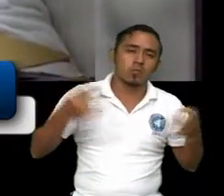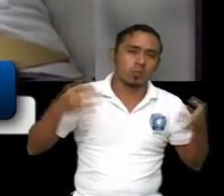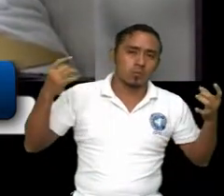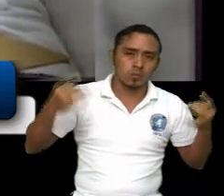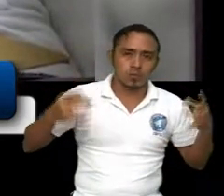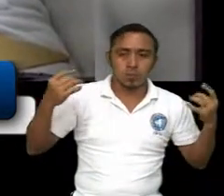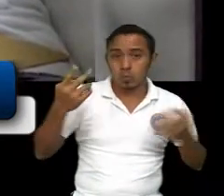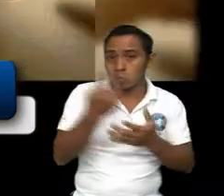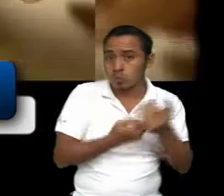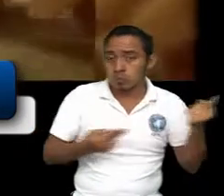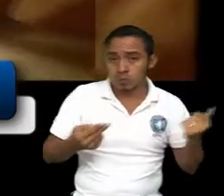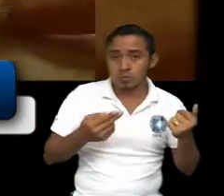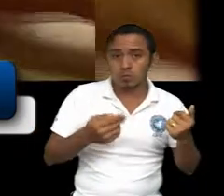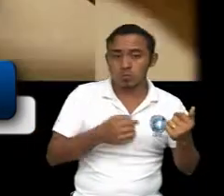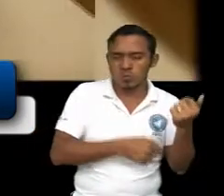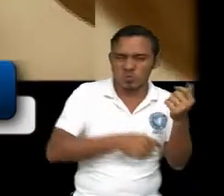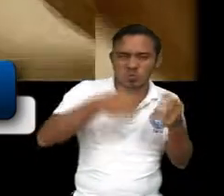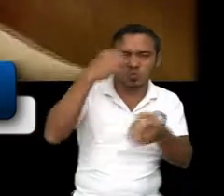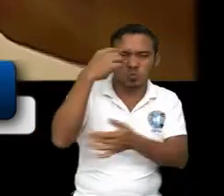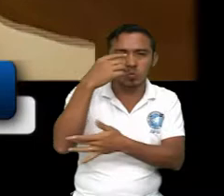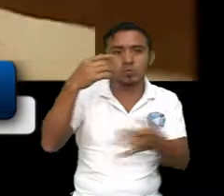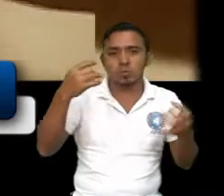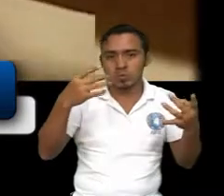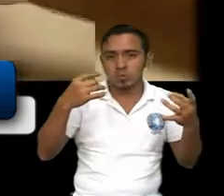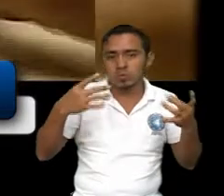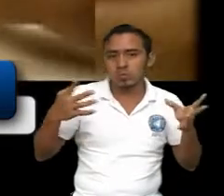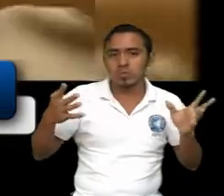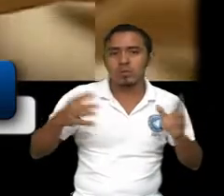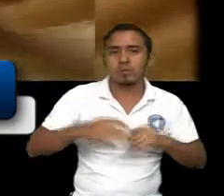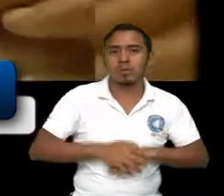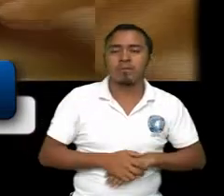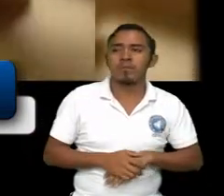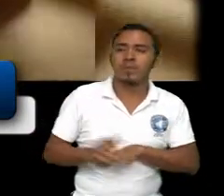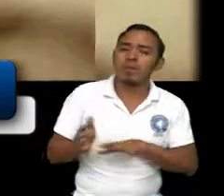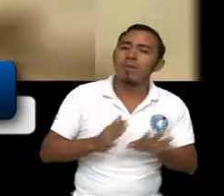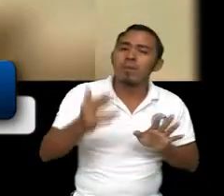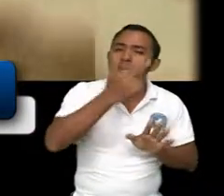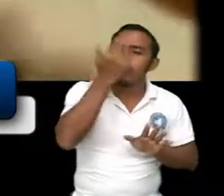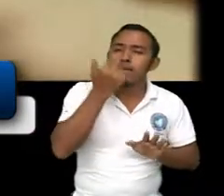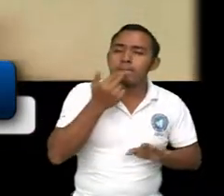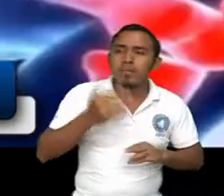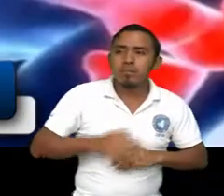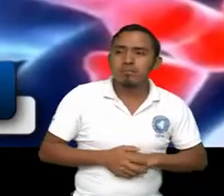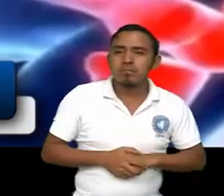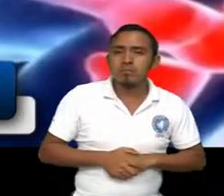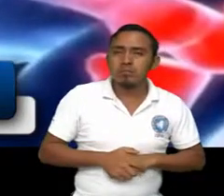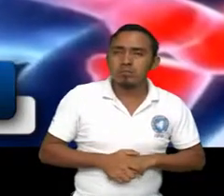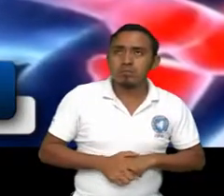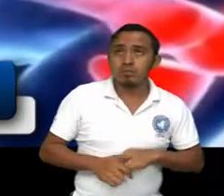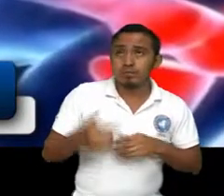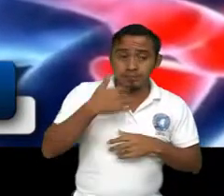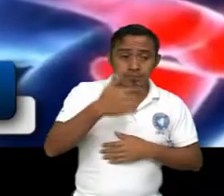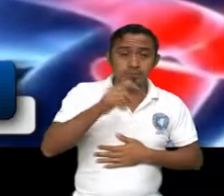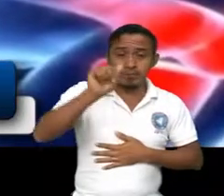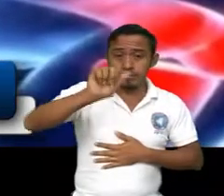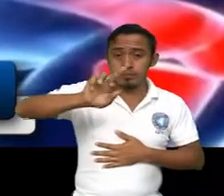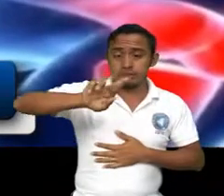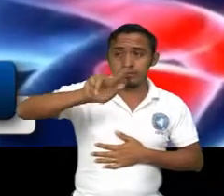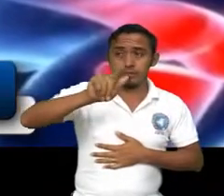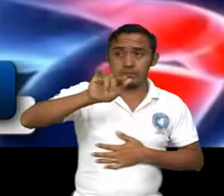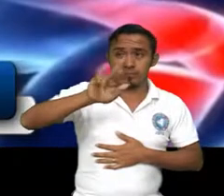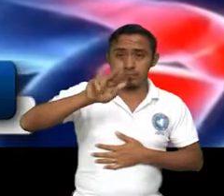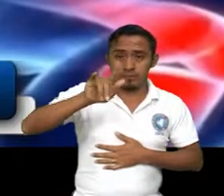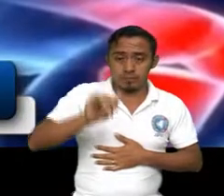de los dolores simétricamente pues ahora ya dijimos que el artritis juvenil ha afectado